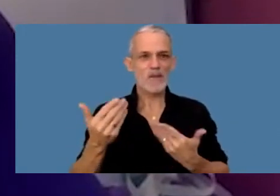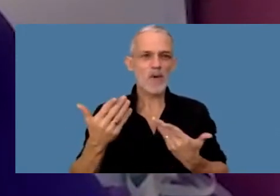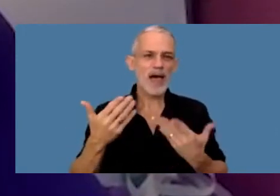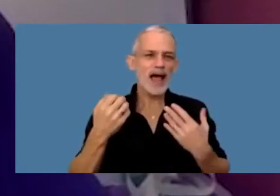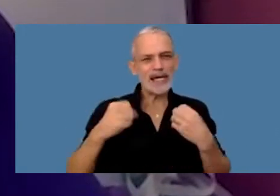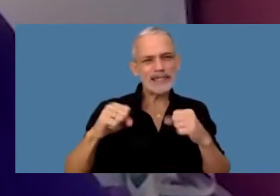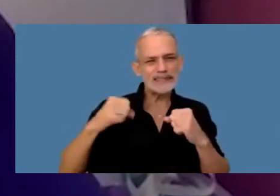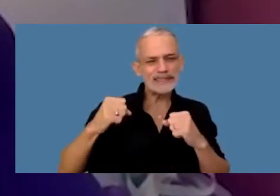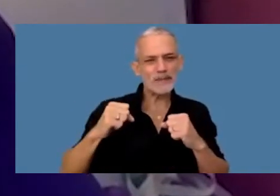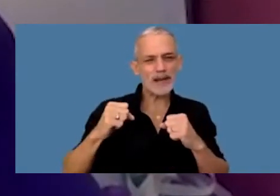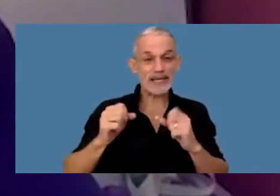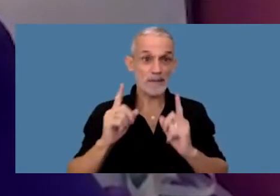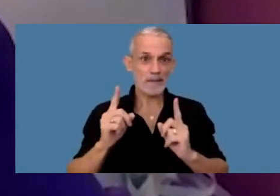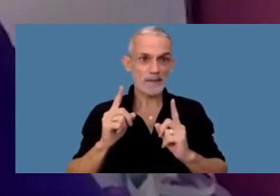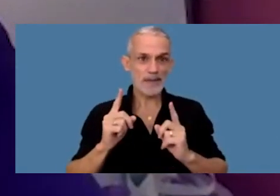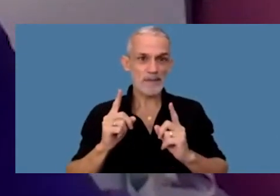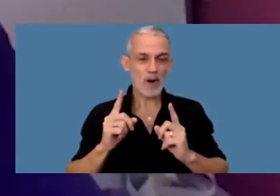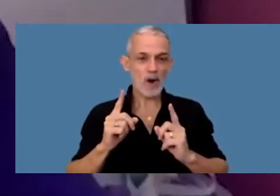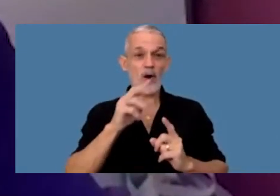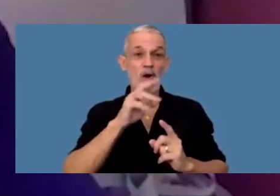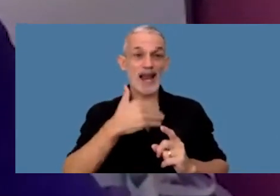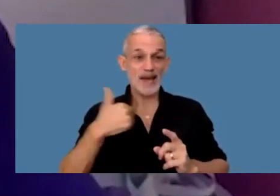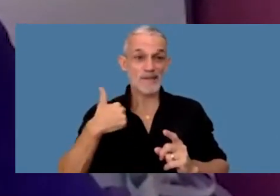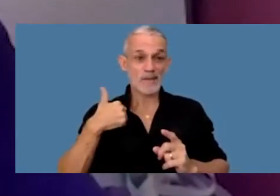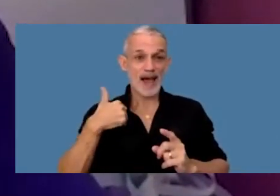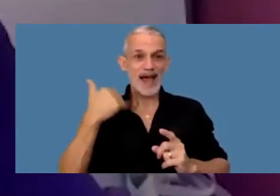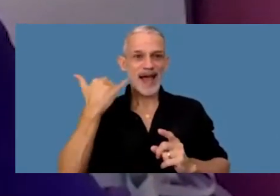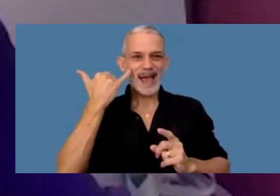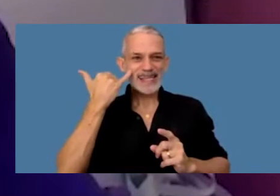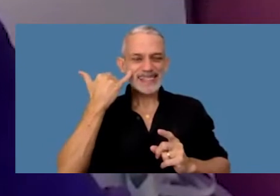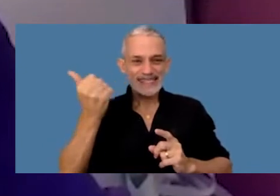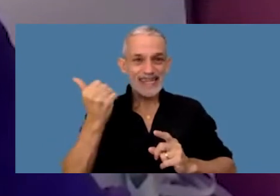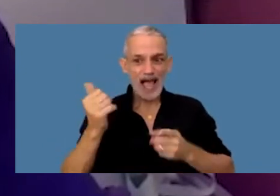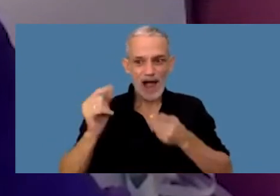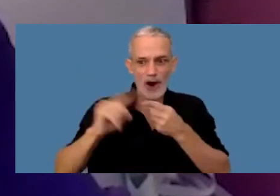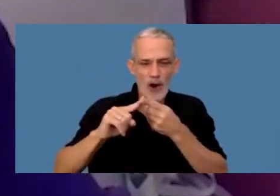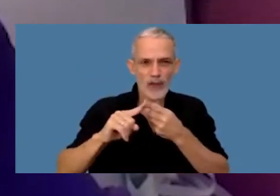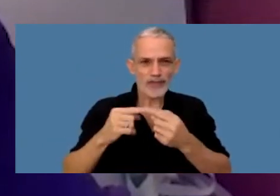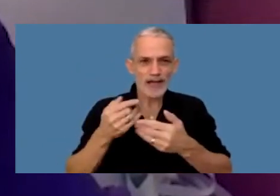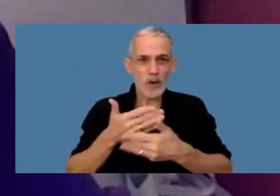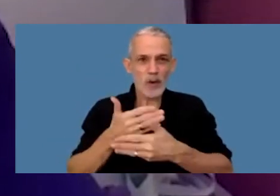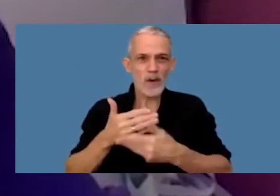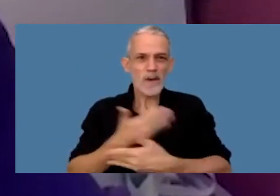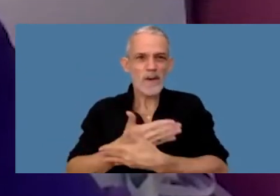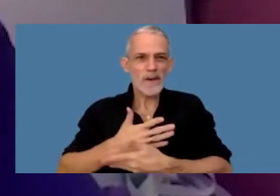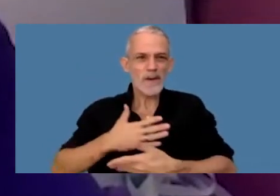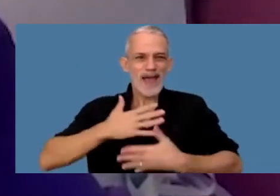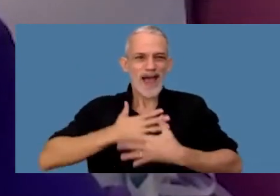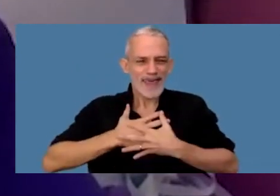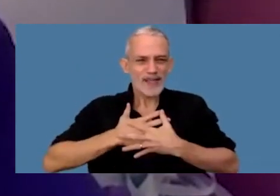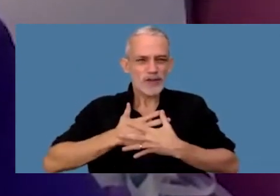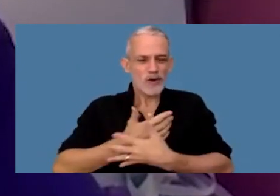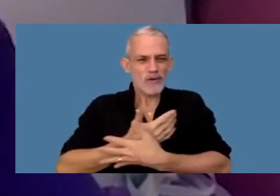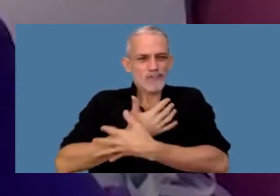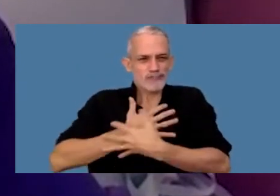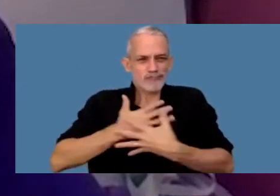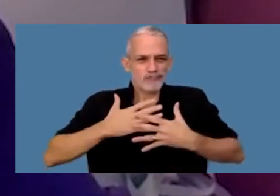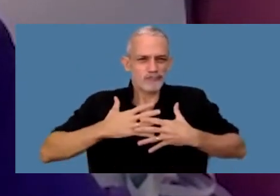también a que el vínculo inicial con el bebé pueda